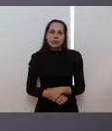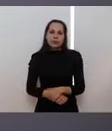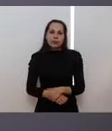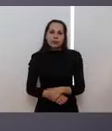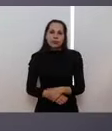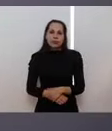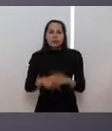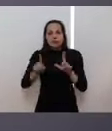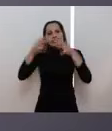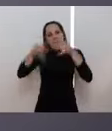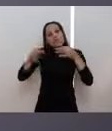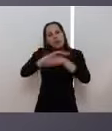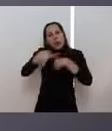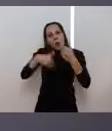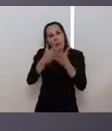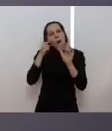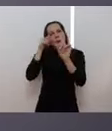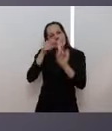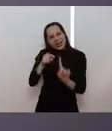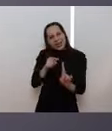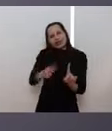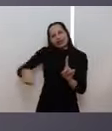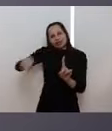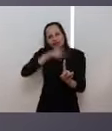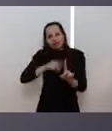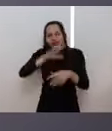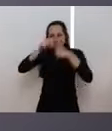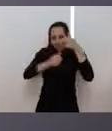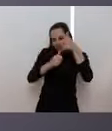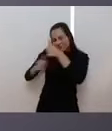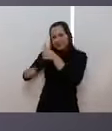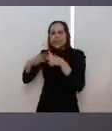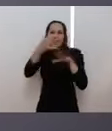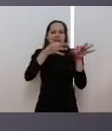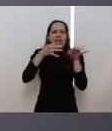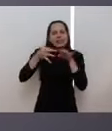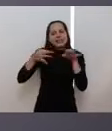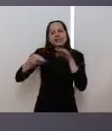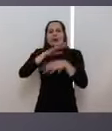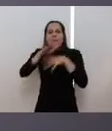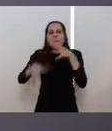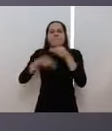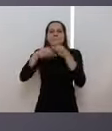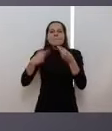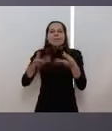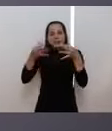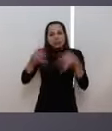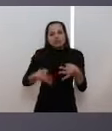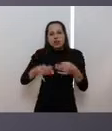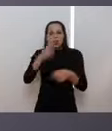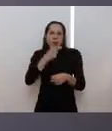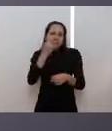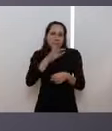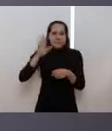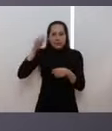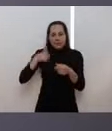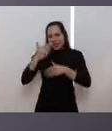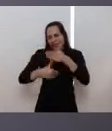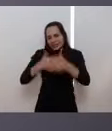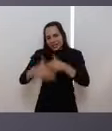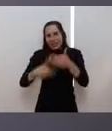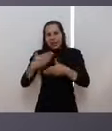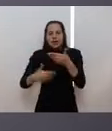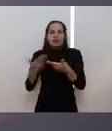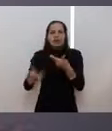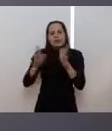cumplimiento precisamente de todos estos objetivos que todos los subdirectores nos han venido explicando redunda en la generación de compromiso desarrollo y